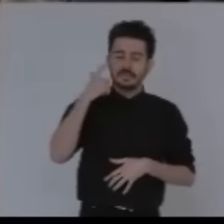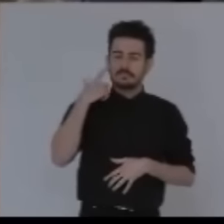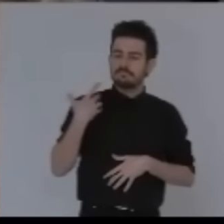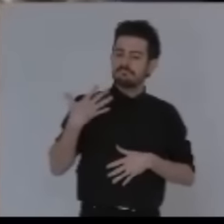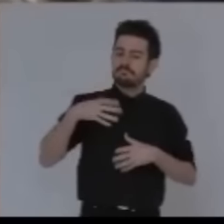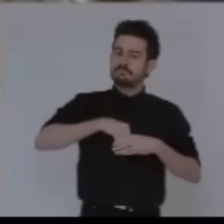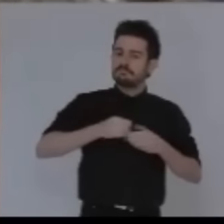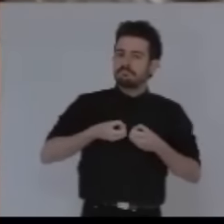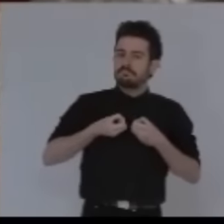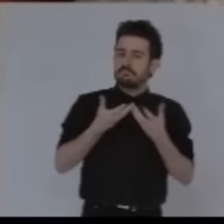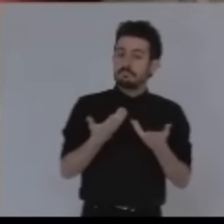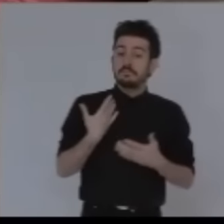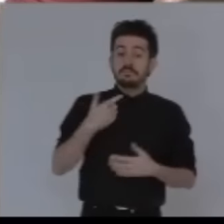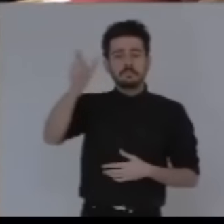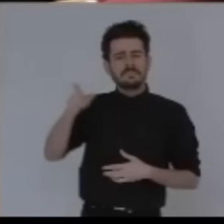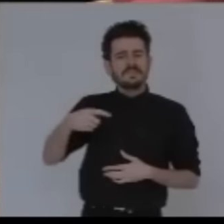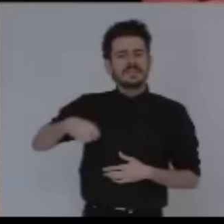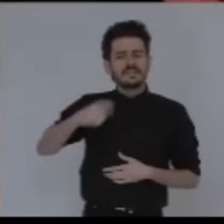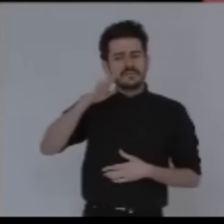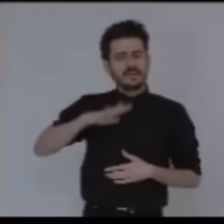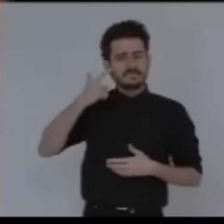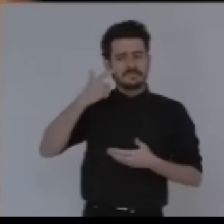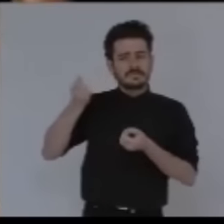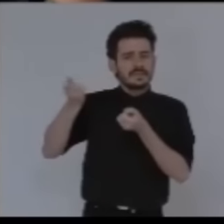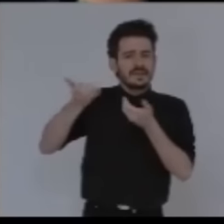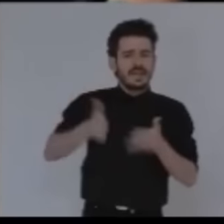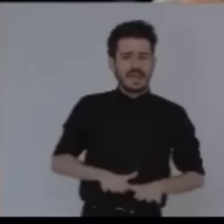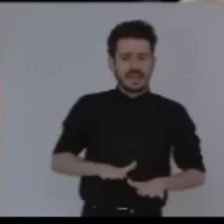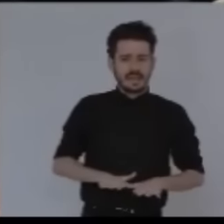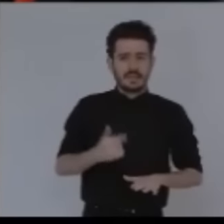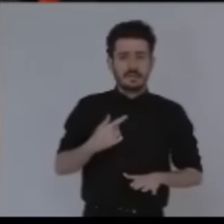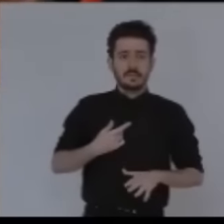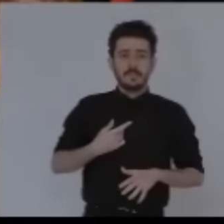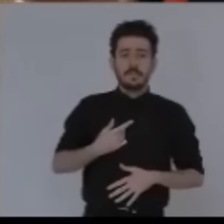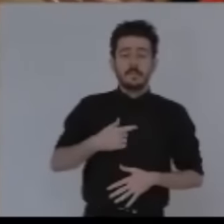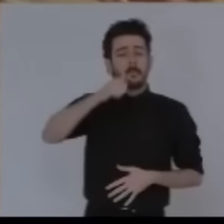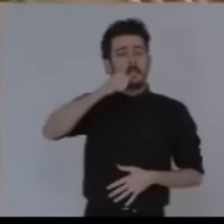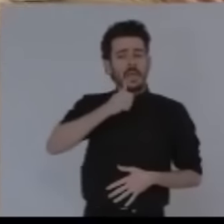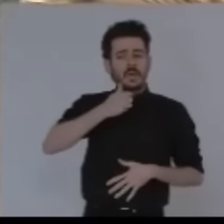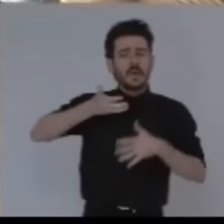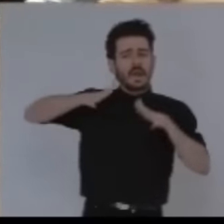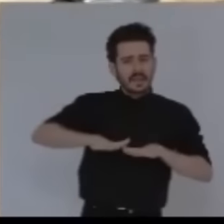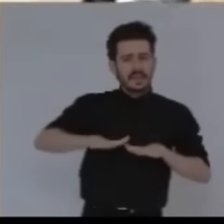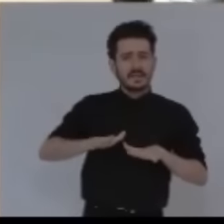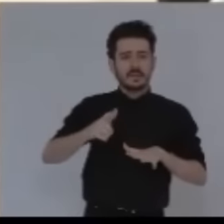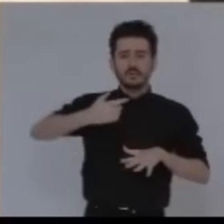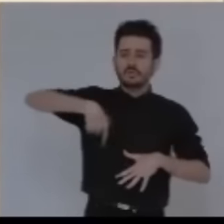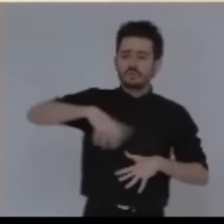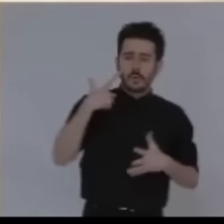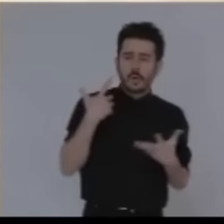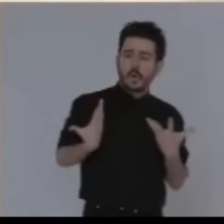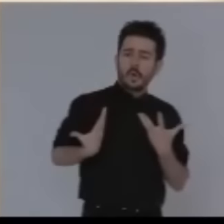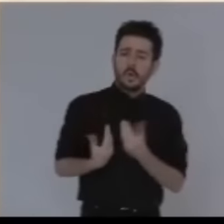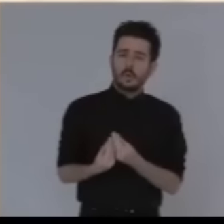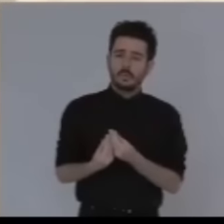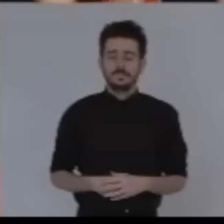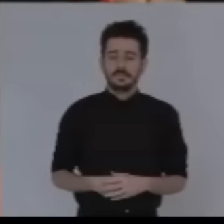Presidente, quédate. Pedro, quédate. Estamos contigo.